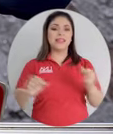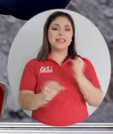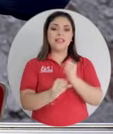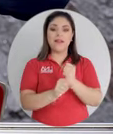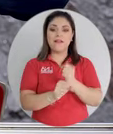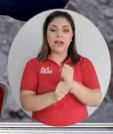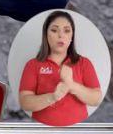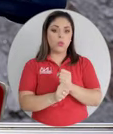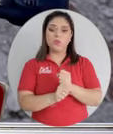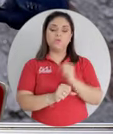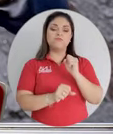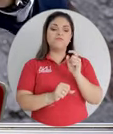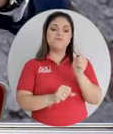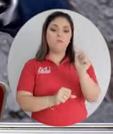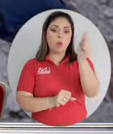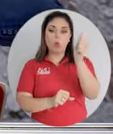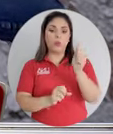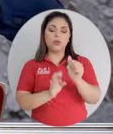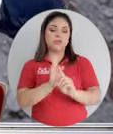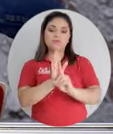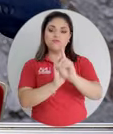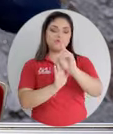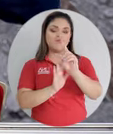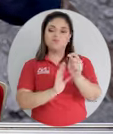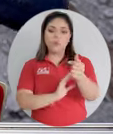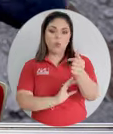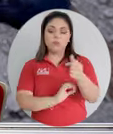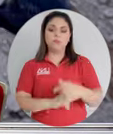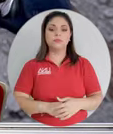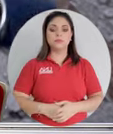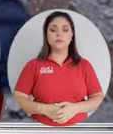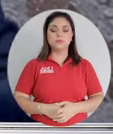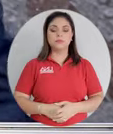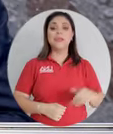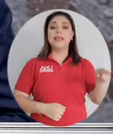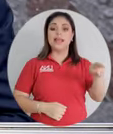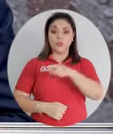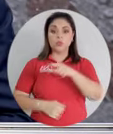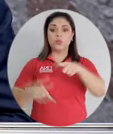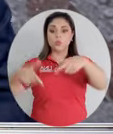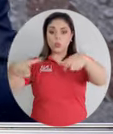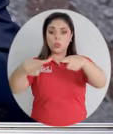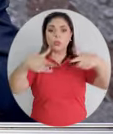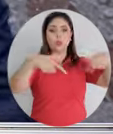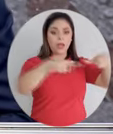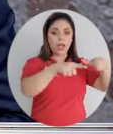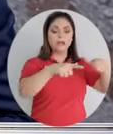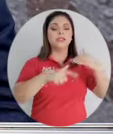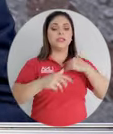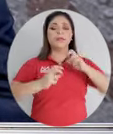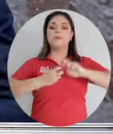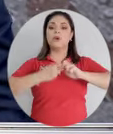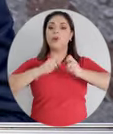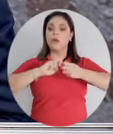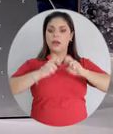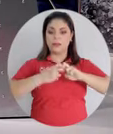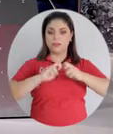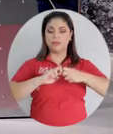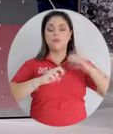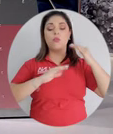productiva no tan desarrollada o con sectores tan dinámicos, están, digamos,